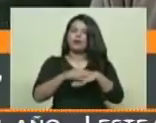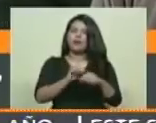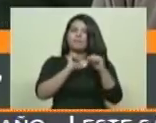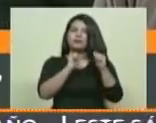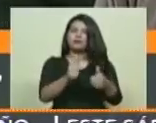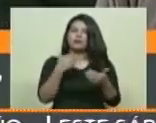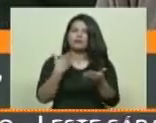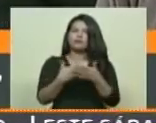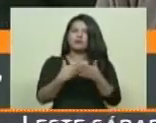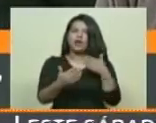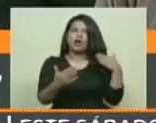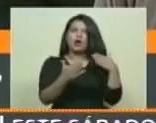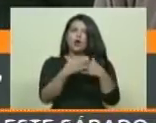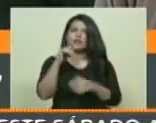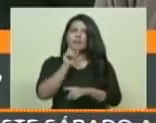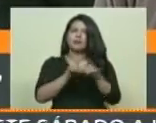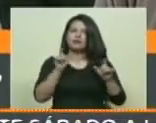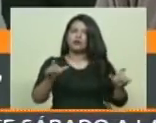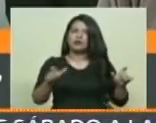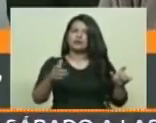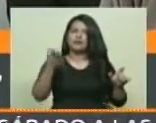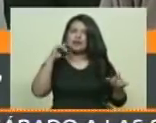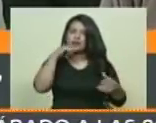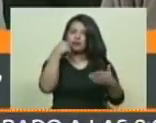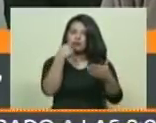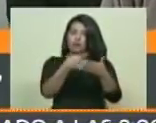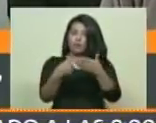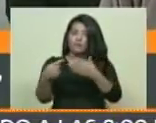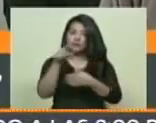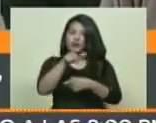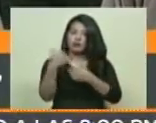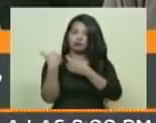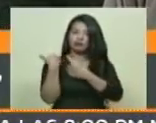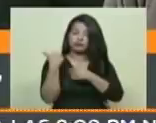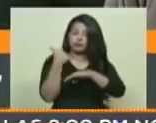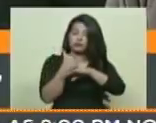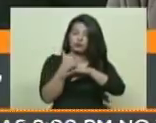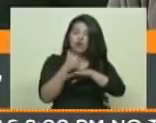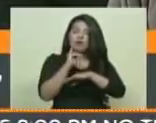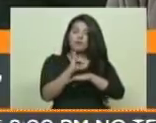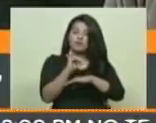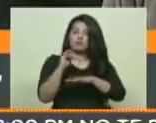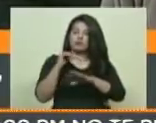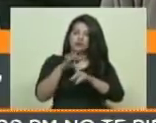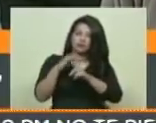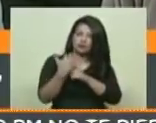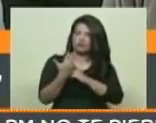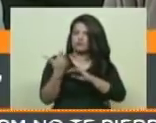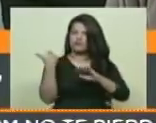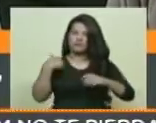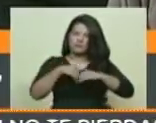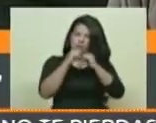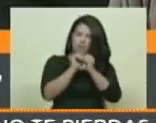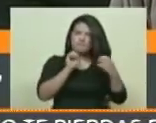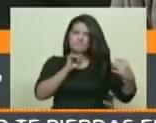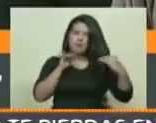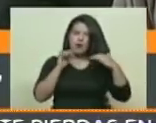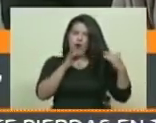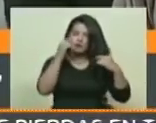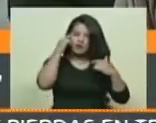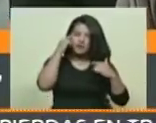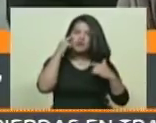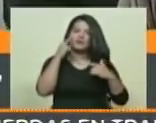iniciadas contra las personas señaladas como responsables de los distintos hechos de violencia con fines políticos